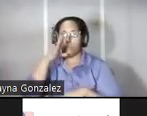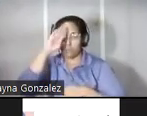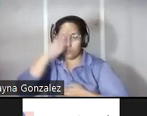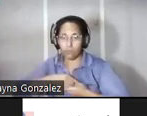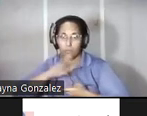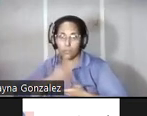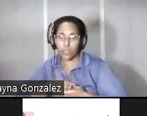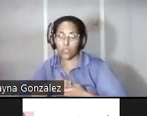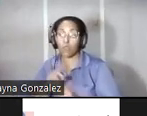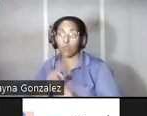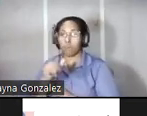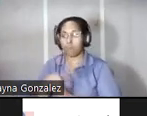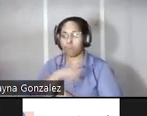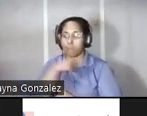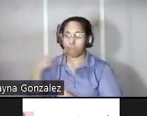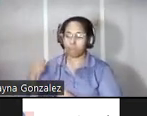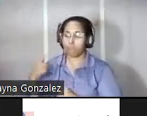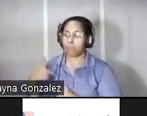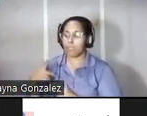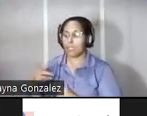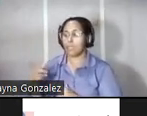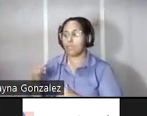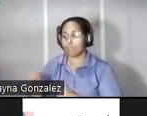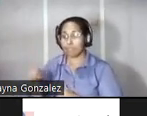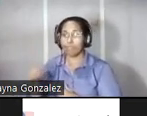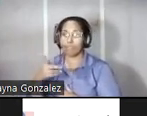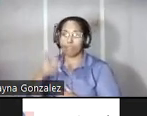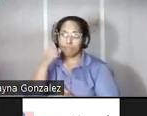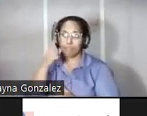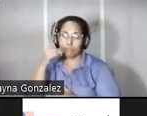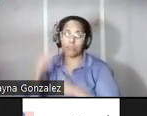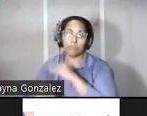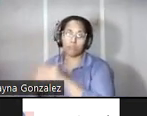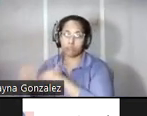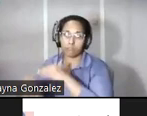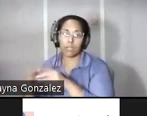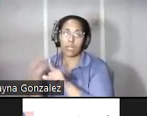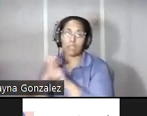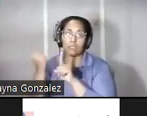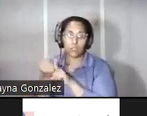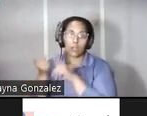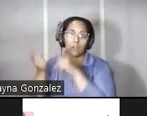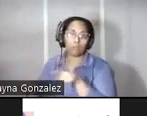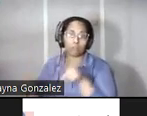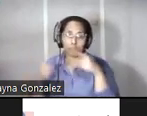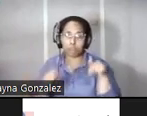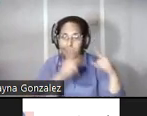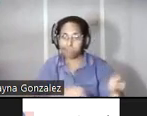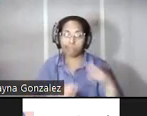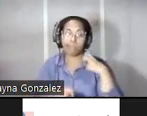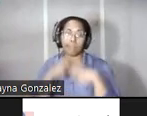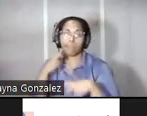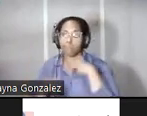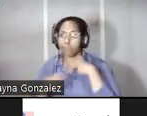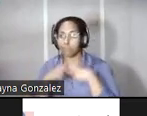y luego se suicidan, se ha señalado que generalmente proceden de circunstancias de vida muy